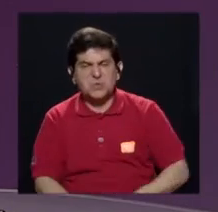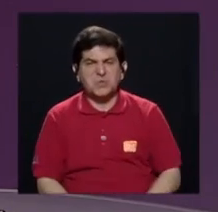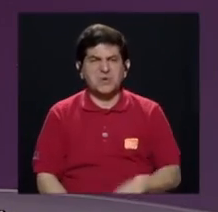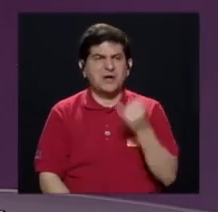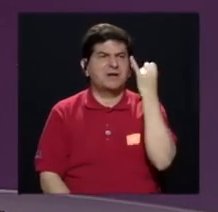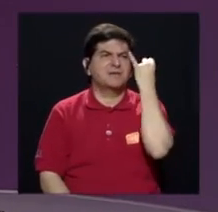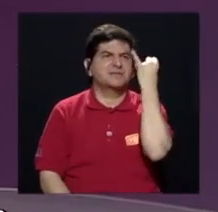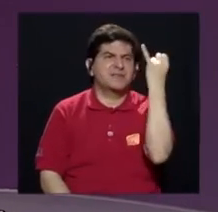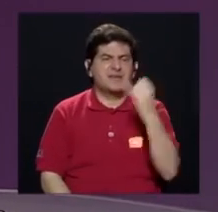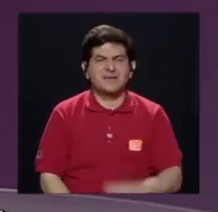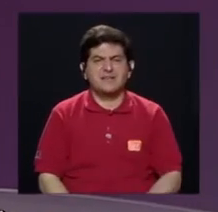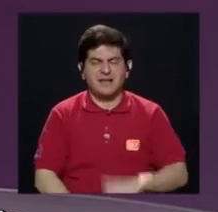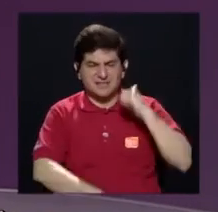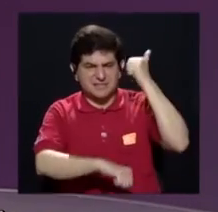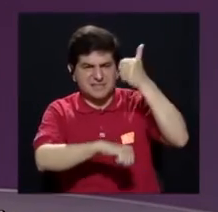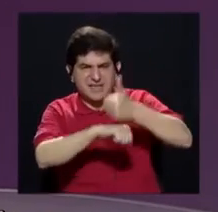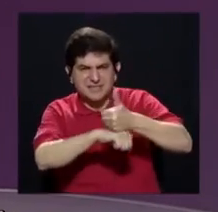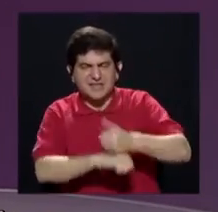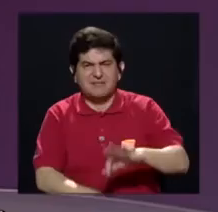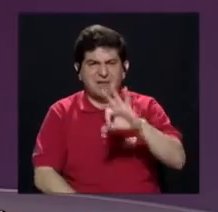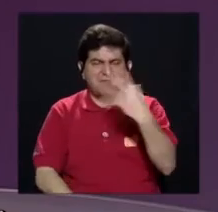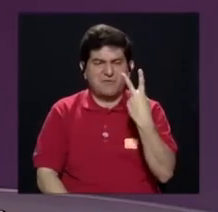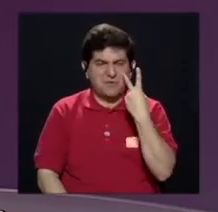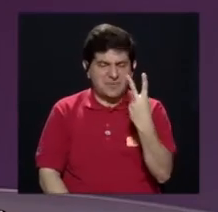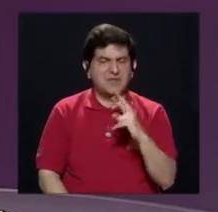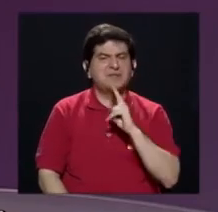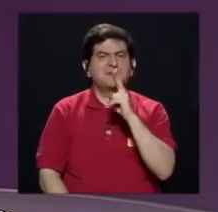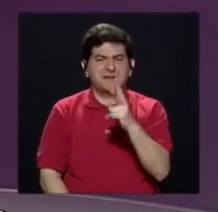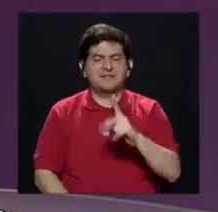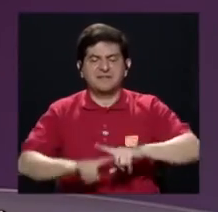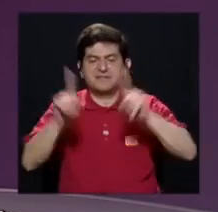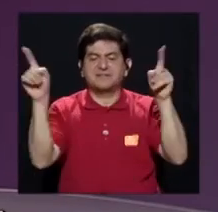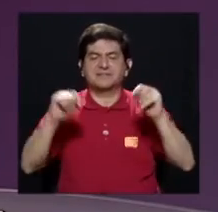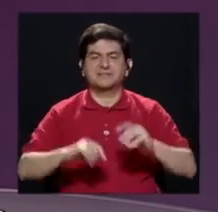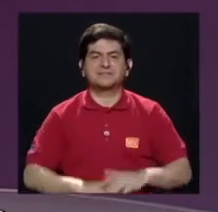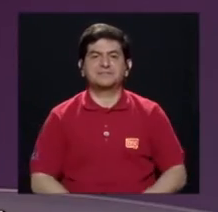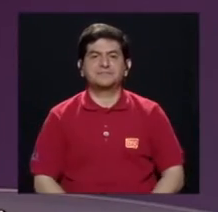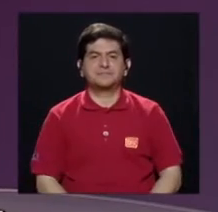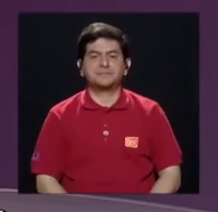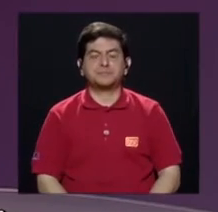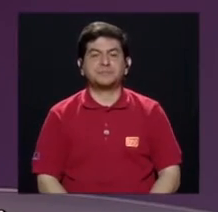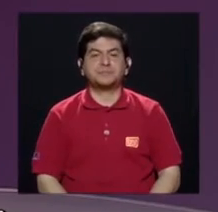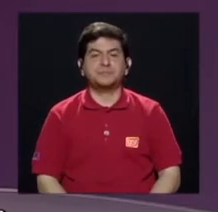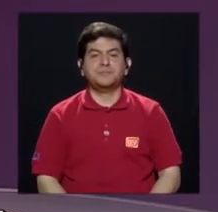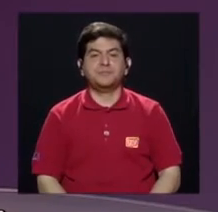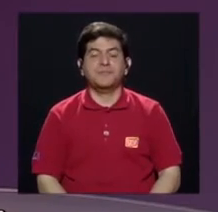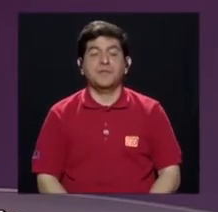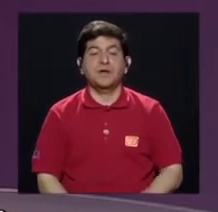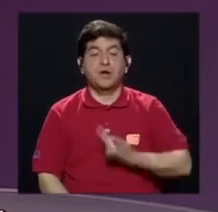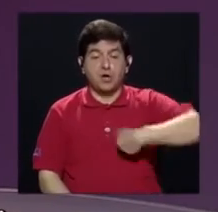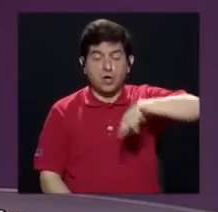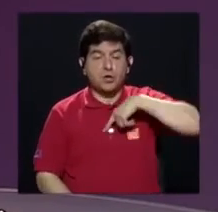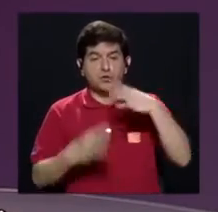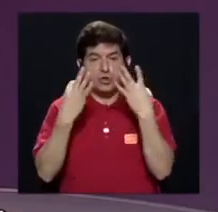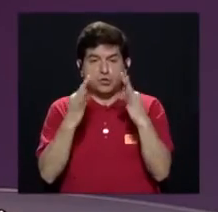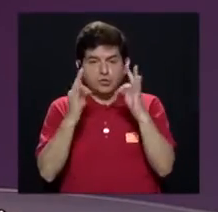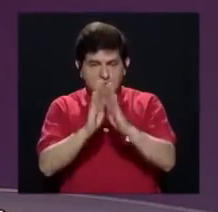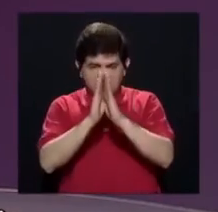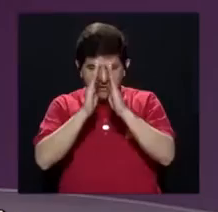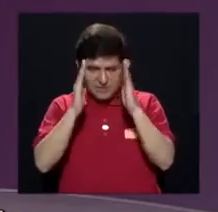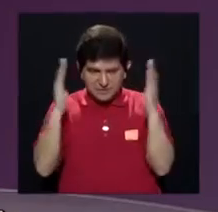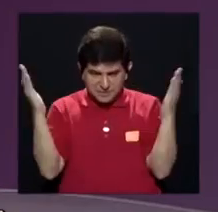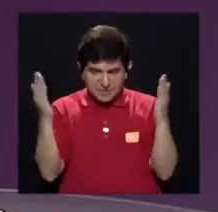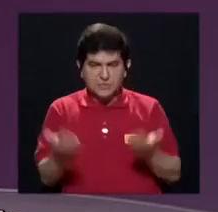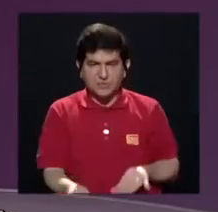ideologías, para marcar una manera de ver la realidad. Y cómo cuando nos animamos a entrar en apertura y